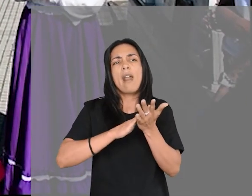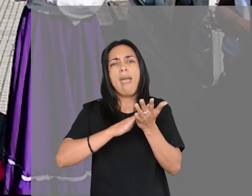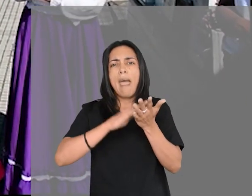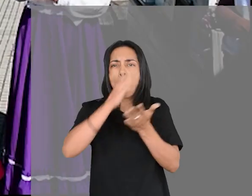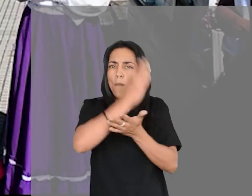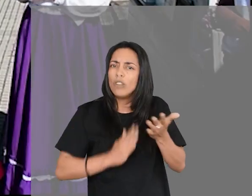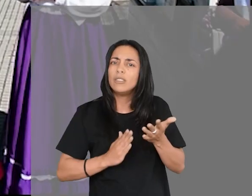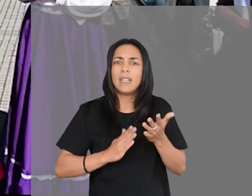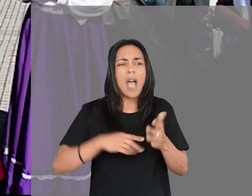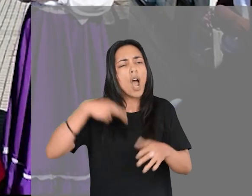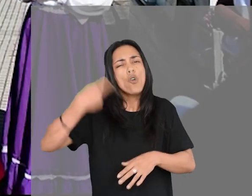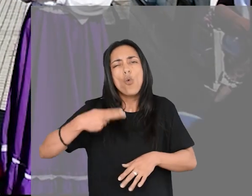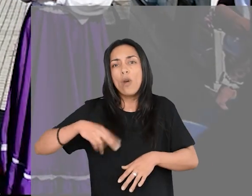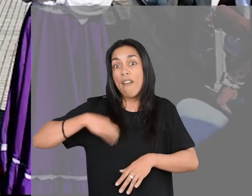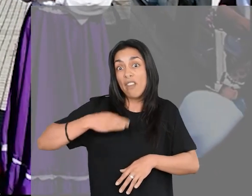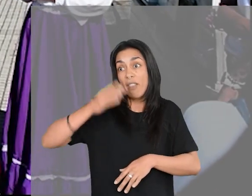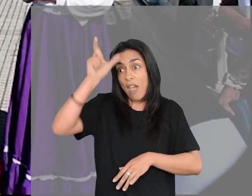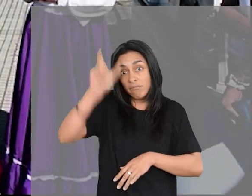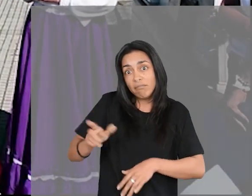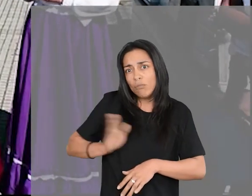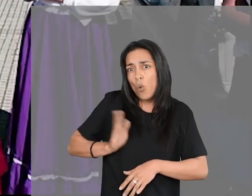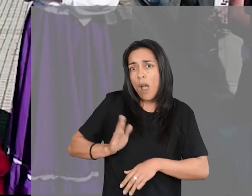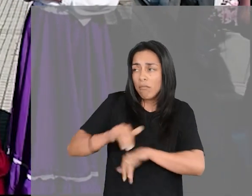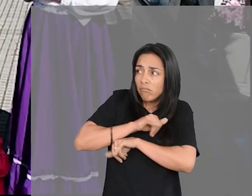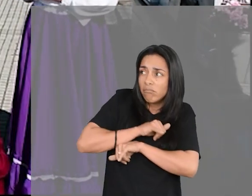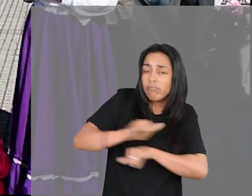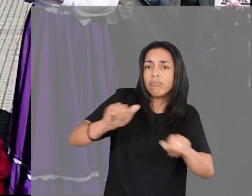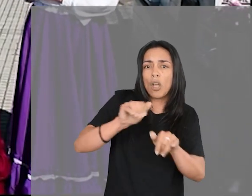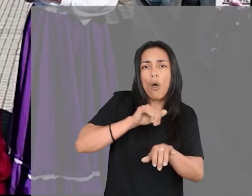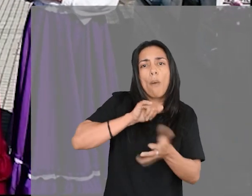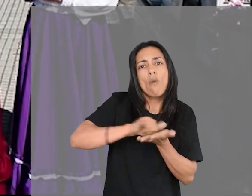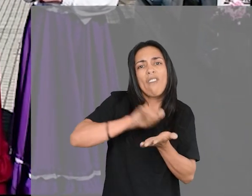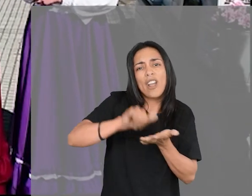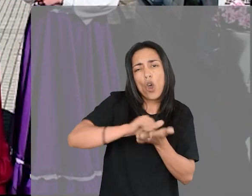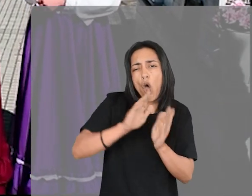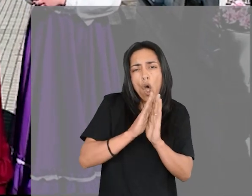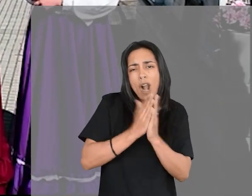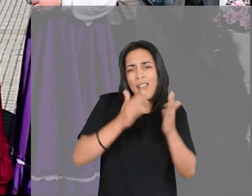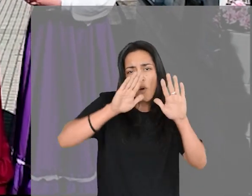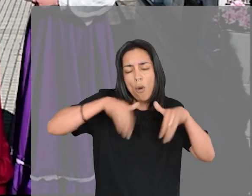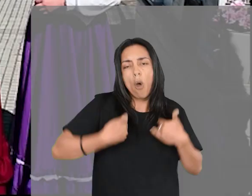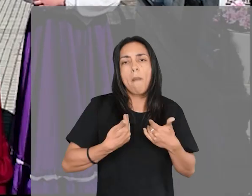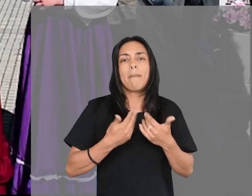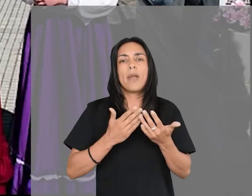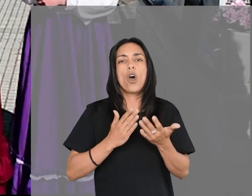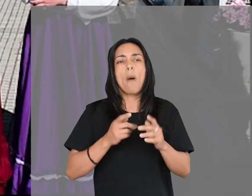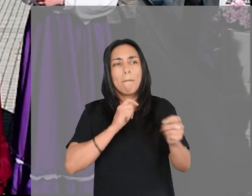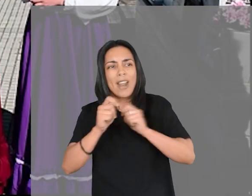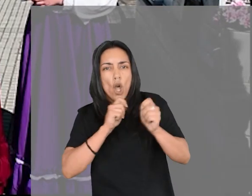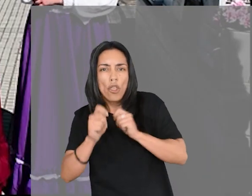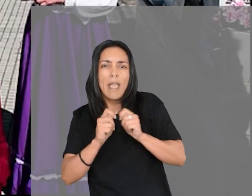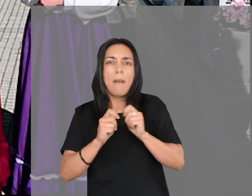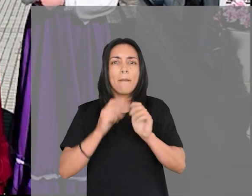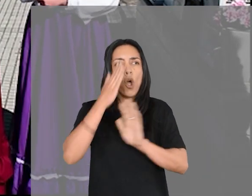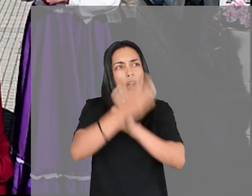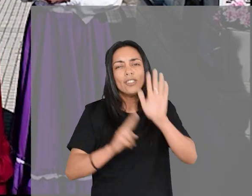ningún libro propio, pero algunos de sus poemas se incluyeron en publicaciones como la guía general de su hermano, la revista